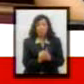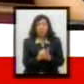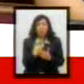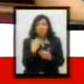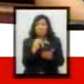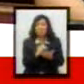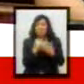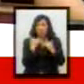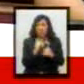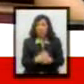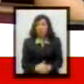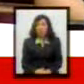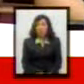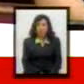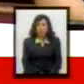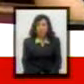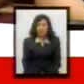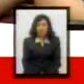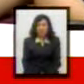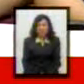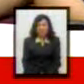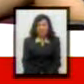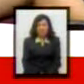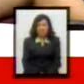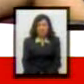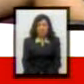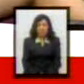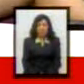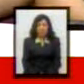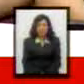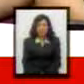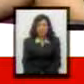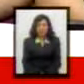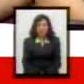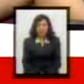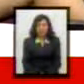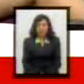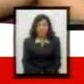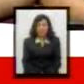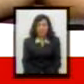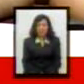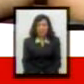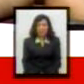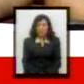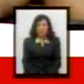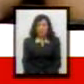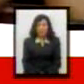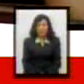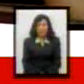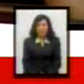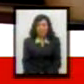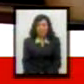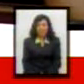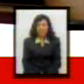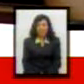informarse Pero Isabel Hurtado nos tiene la respuesta para Esperanza que está por allí Ahí está en la esquina en el corner Ahí